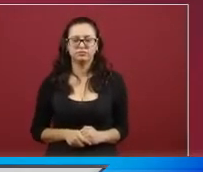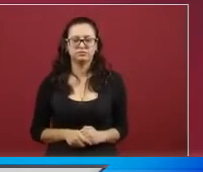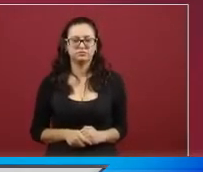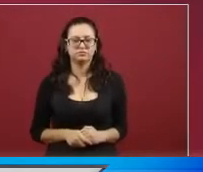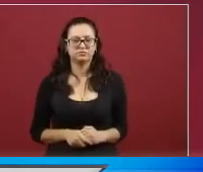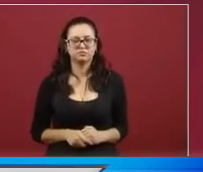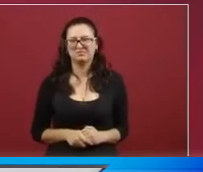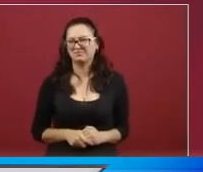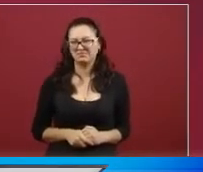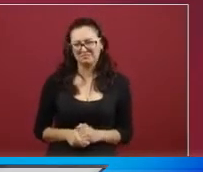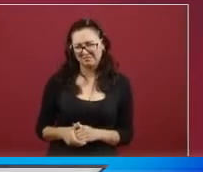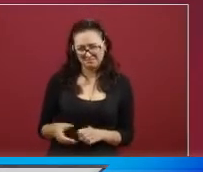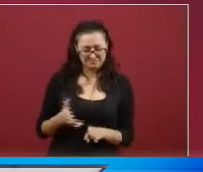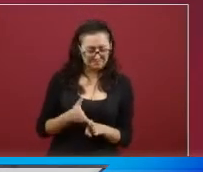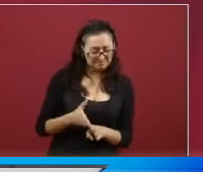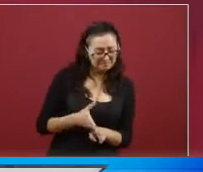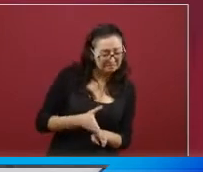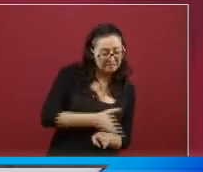desastroso lo que hicieron